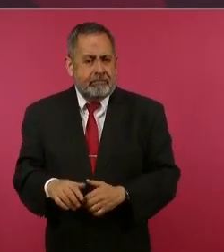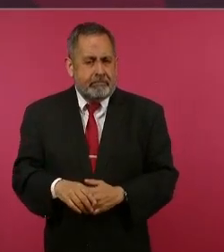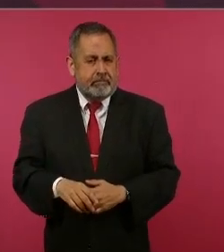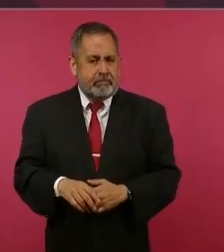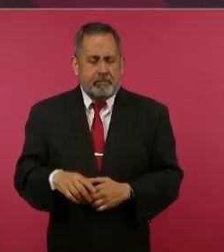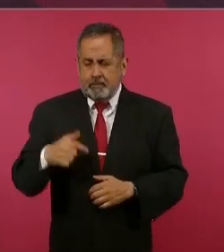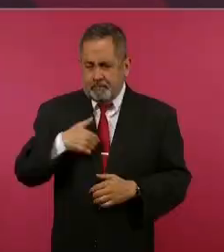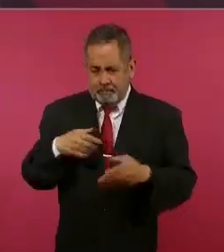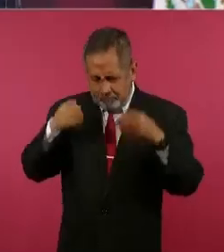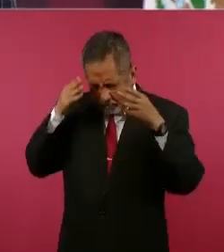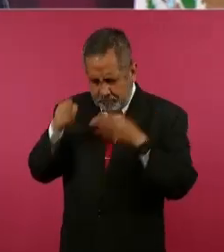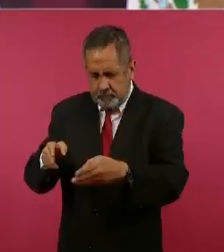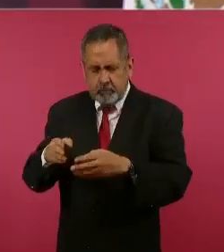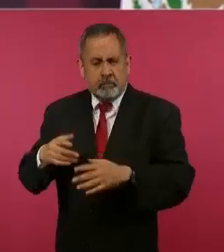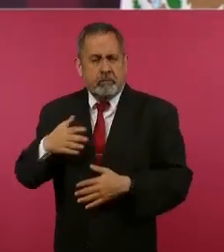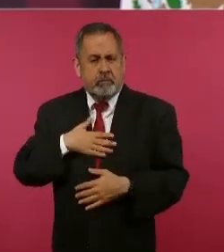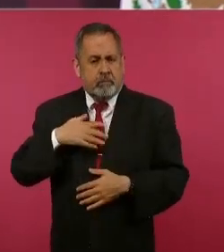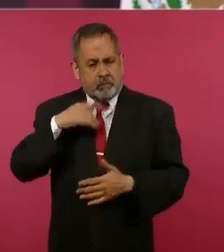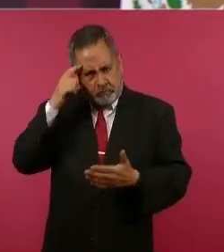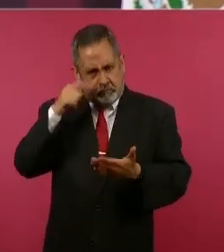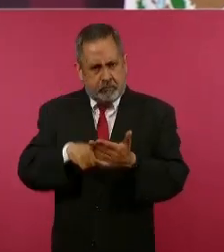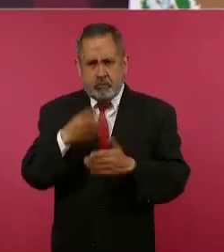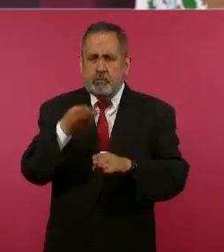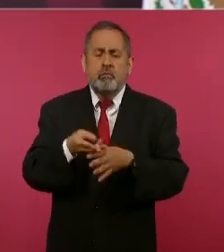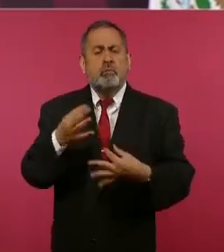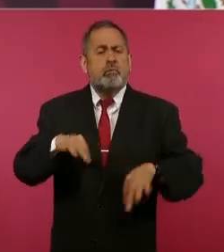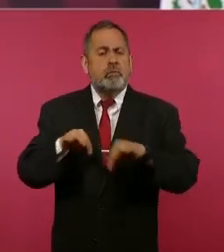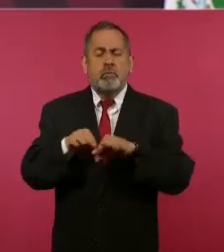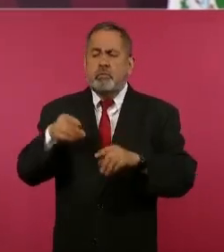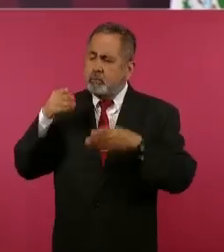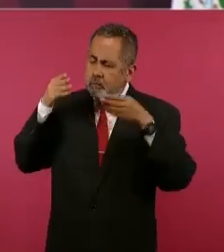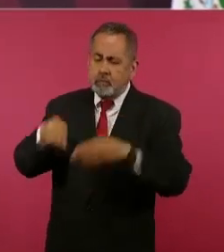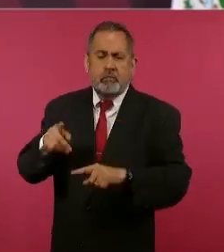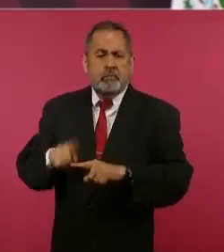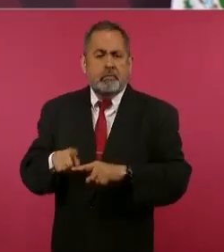Me voy a dedicar a algo que creo es importante,